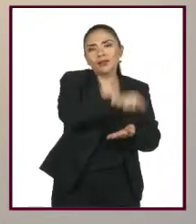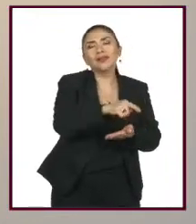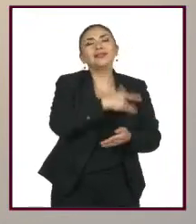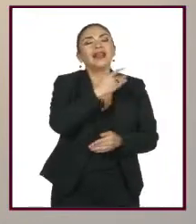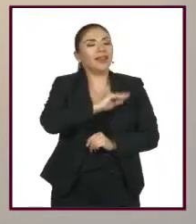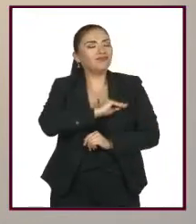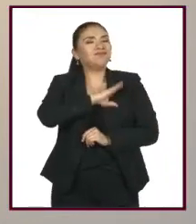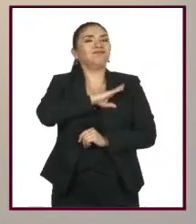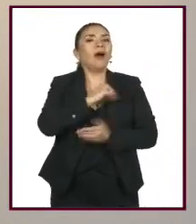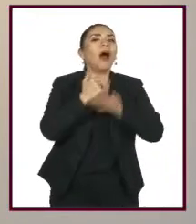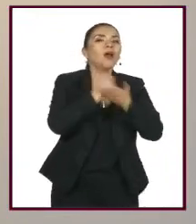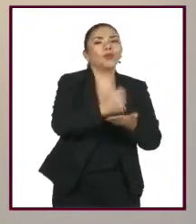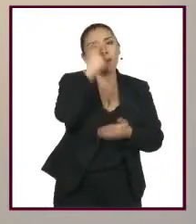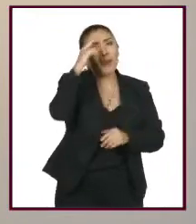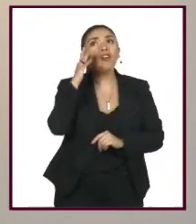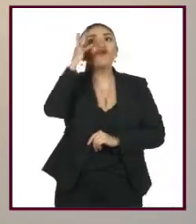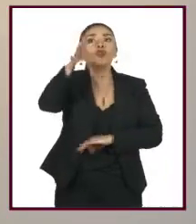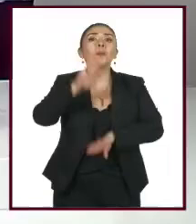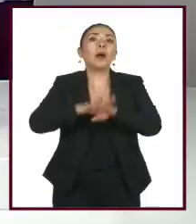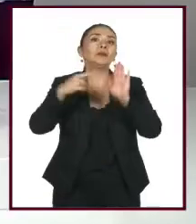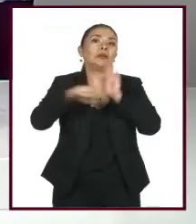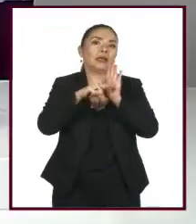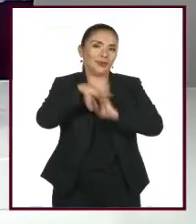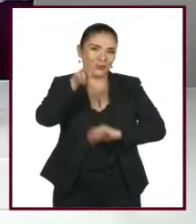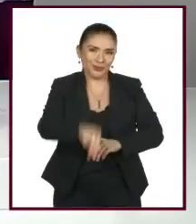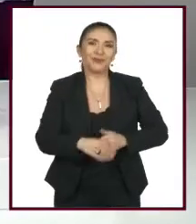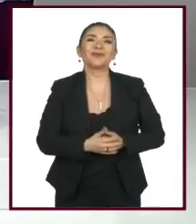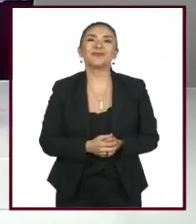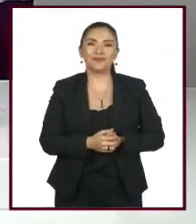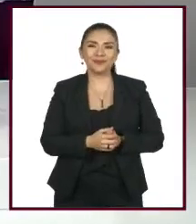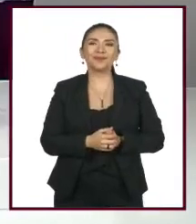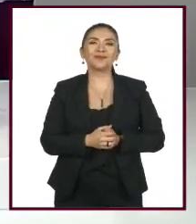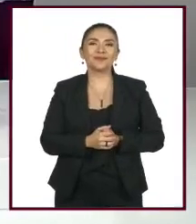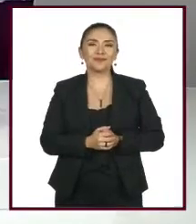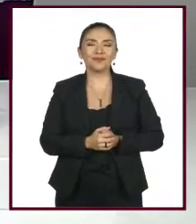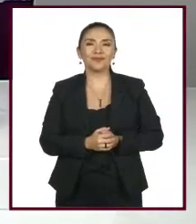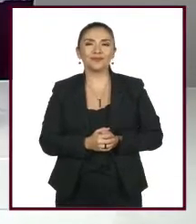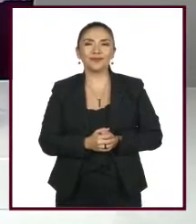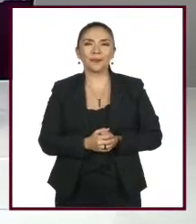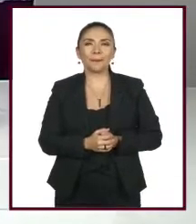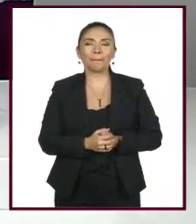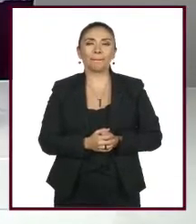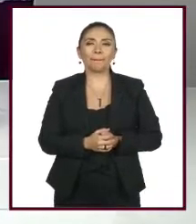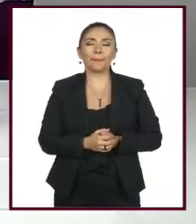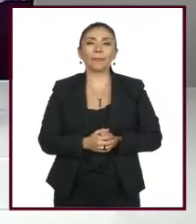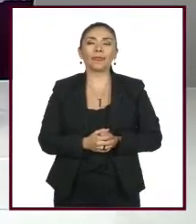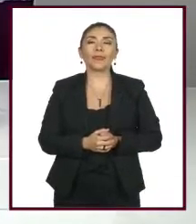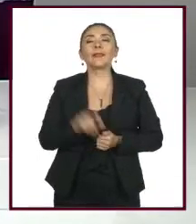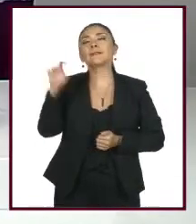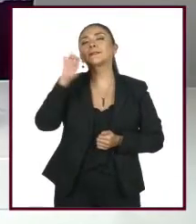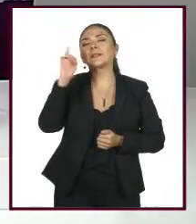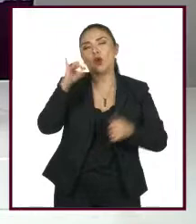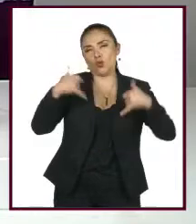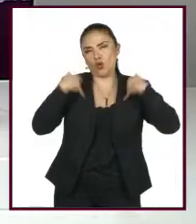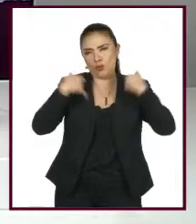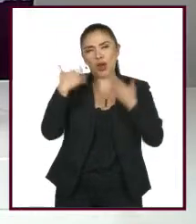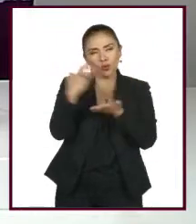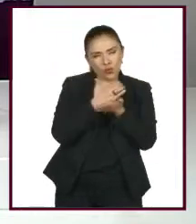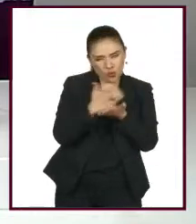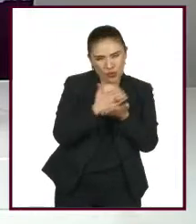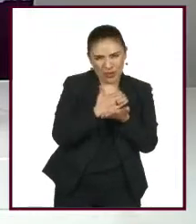forma oportuna y evitar futuras consecuencias. Mireya Contreras Márquez, en el caso de rehabilitación de un joven, ¿existe